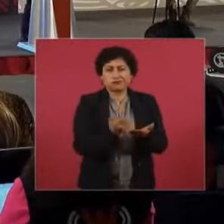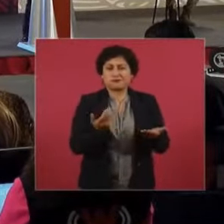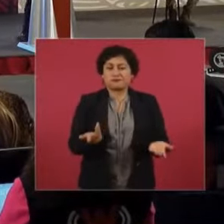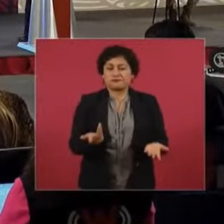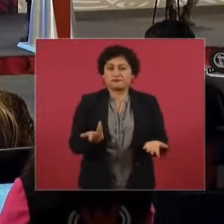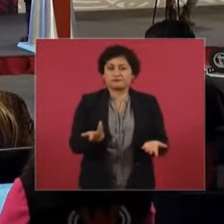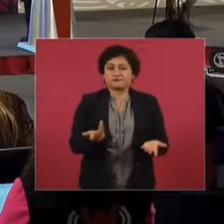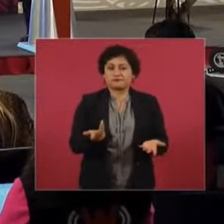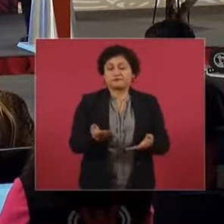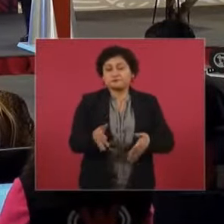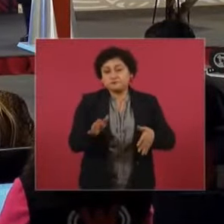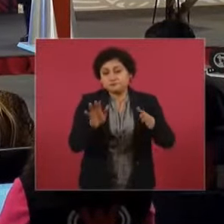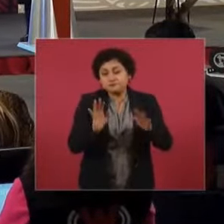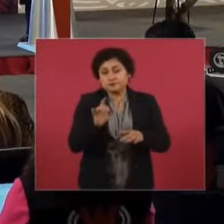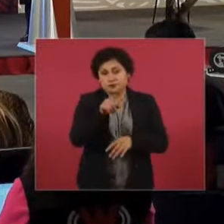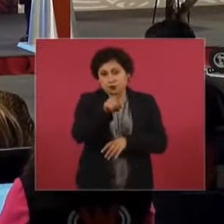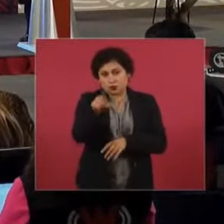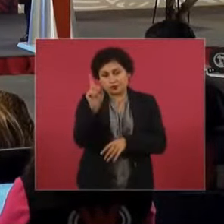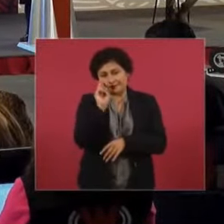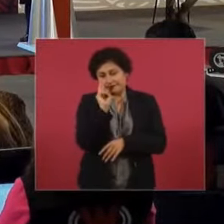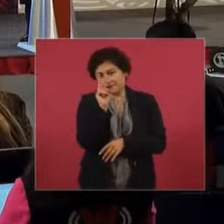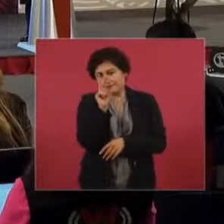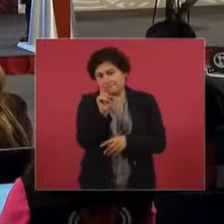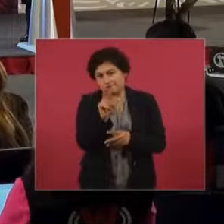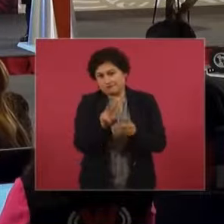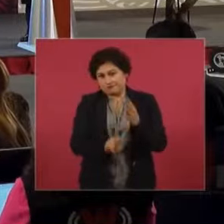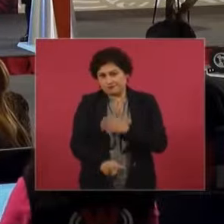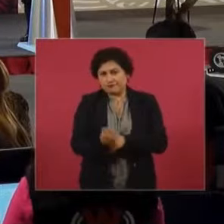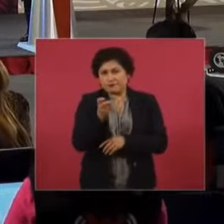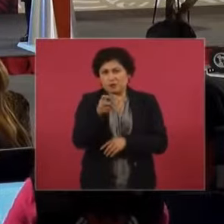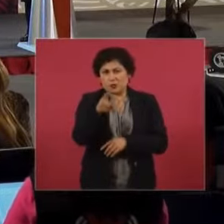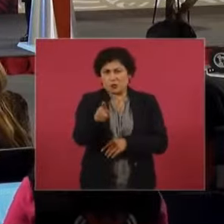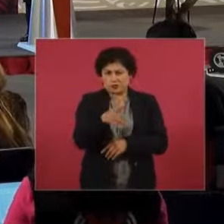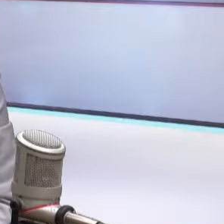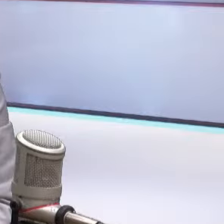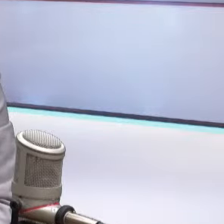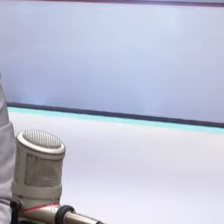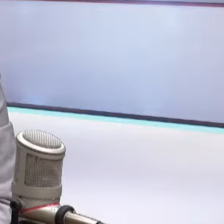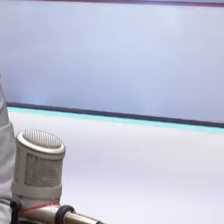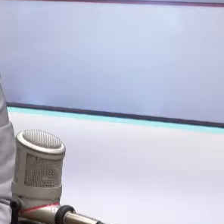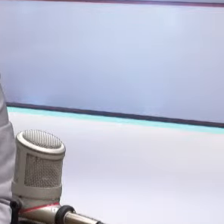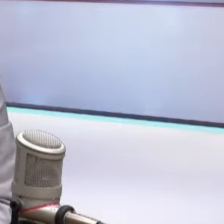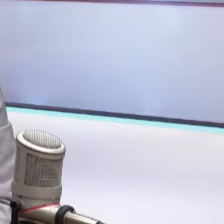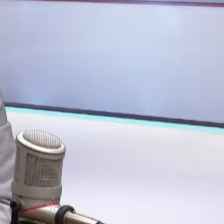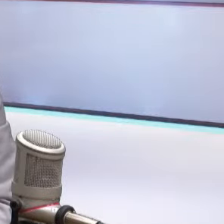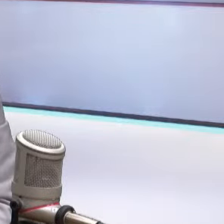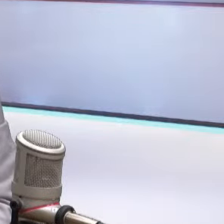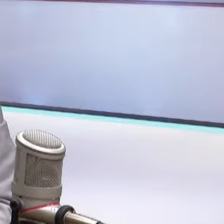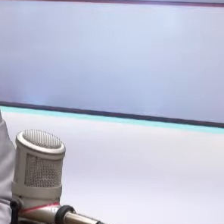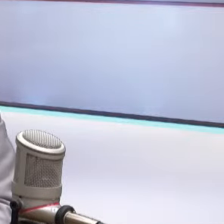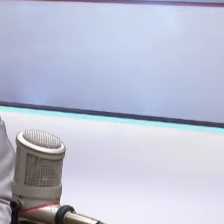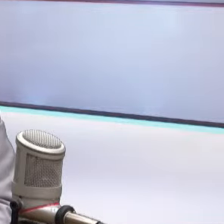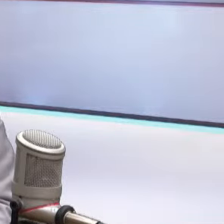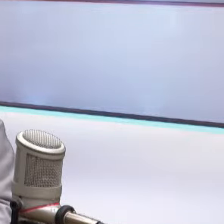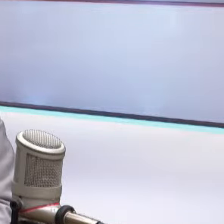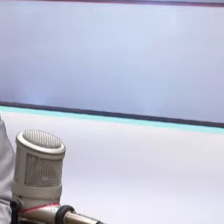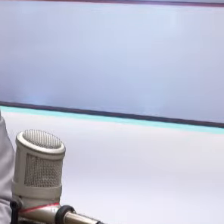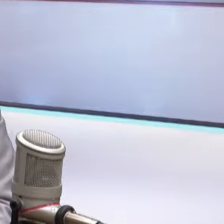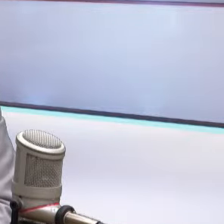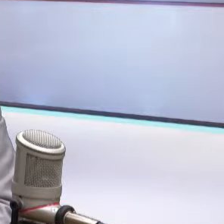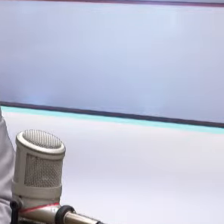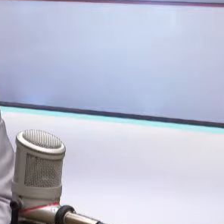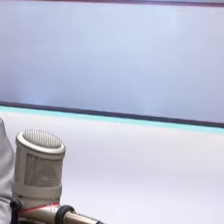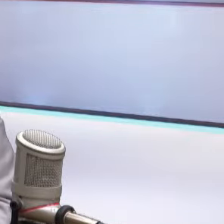está trabajando día a día sin protección. Este gobierno lo ha dicho el presidente Andrés Manuel López Obrador en